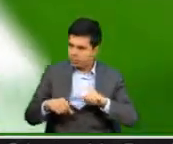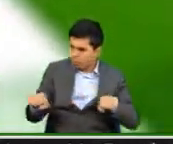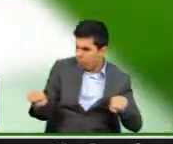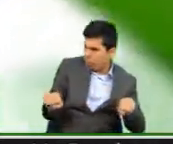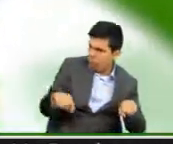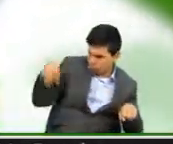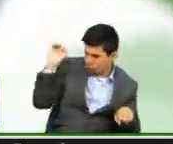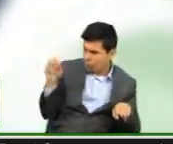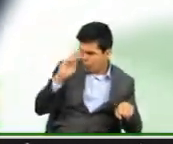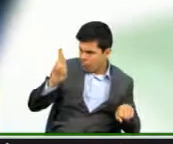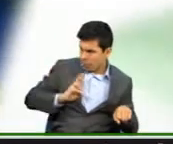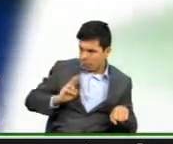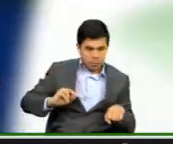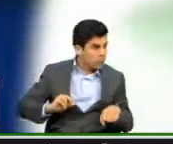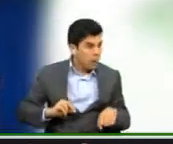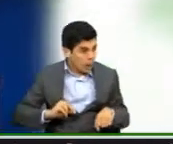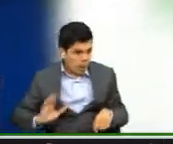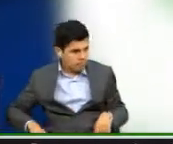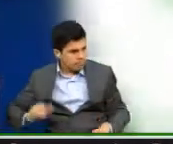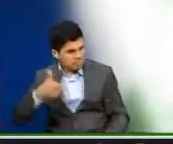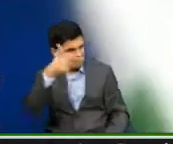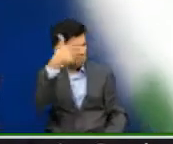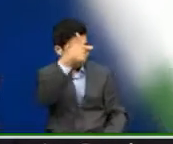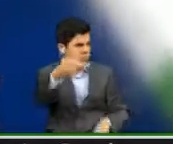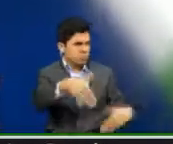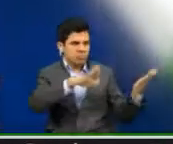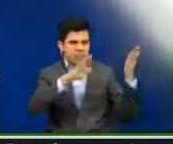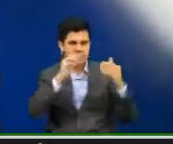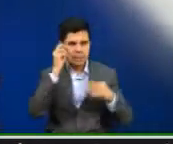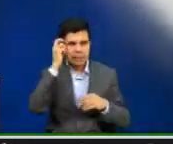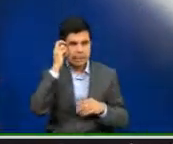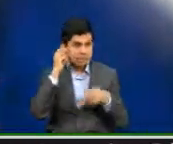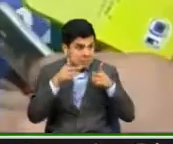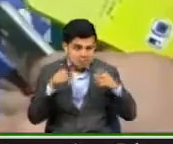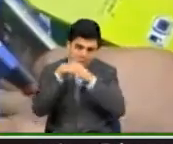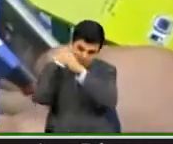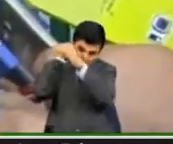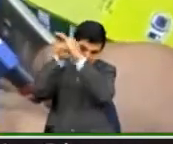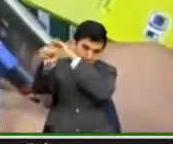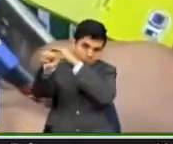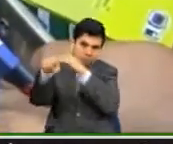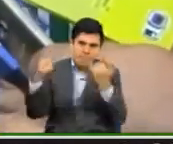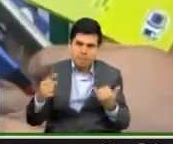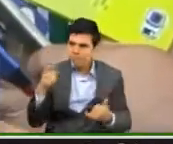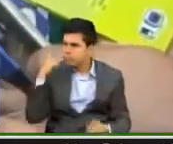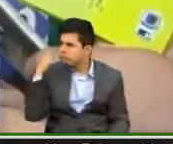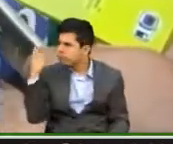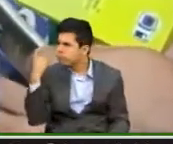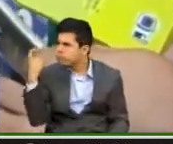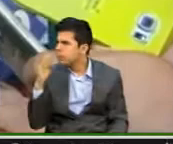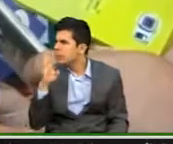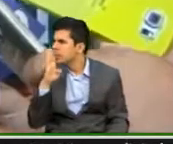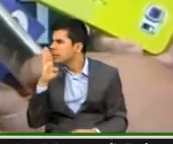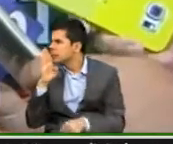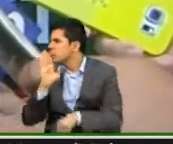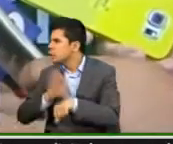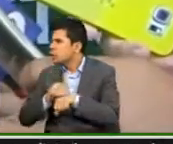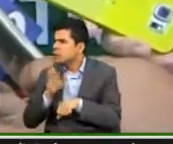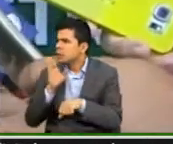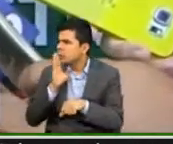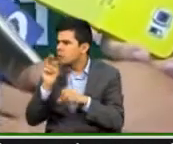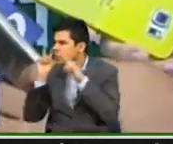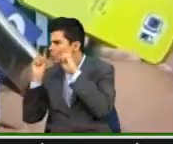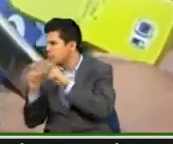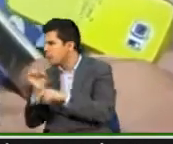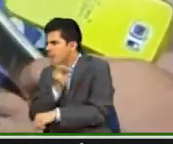ellos la impactó. Estas personas emprendieron la huida. En este momento estamos articulando los esfuerzos con